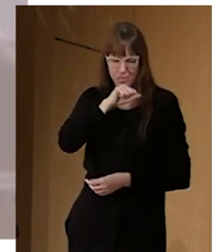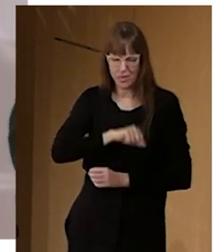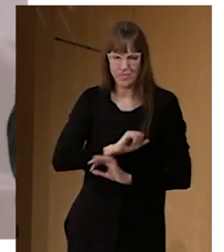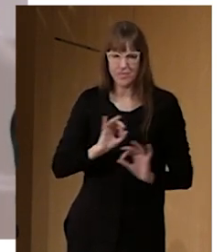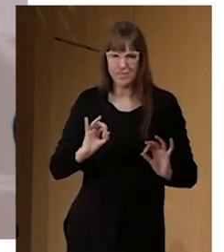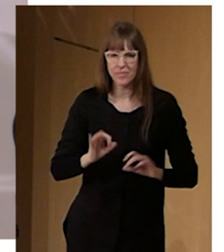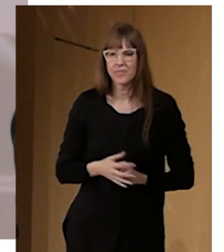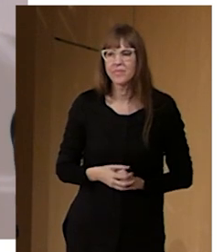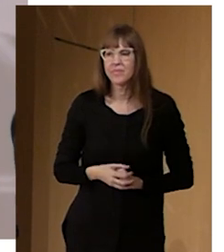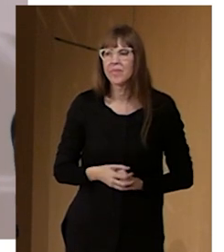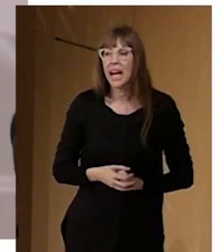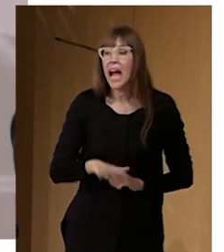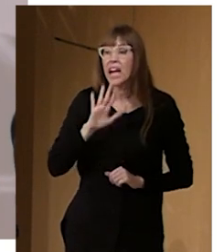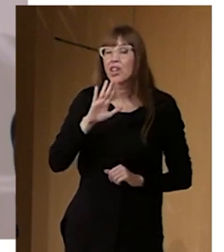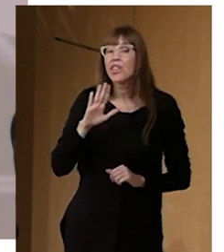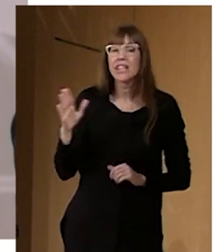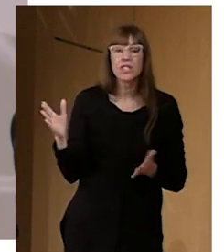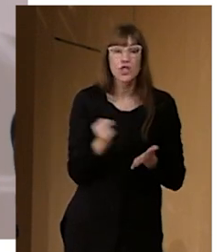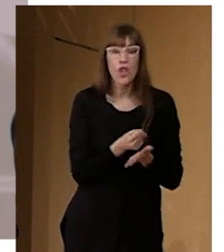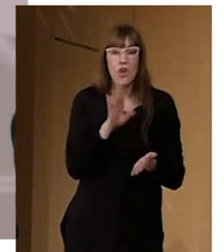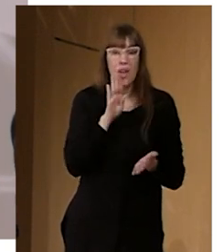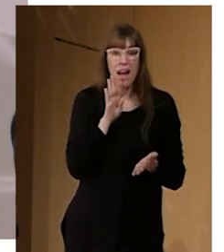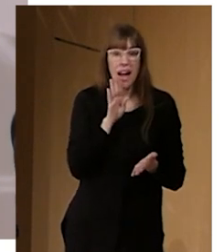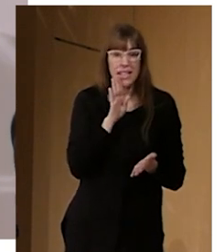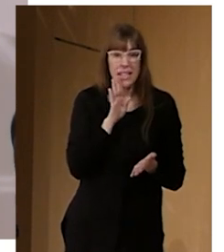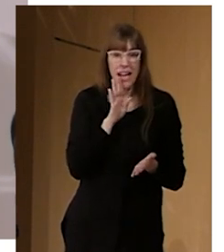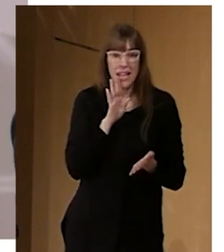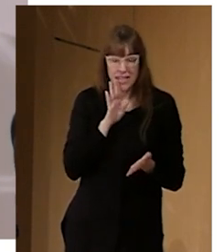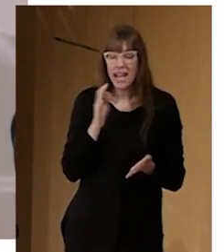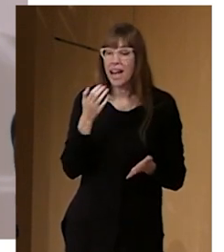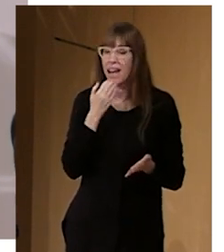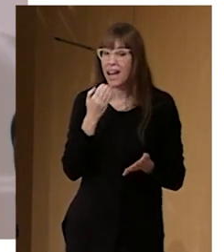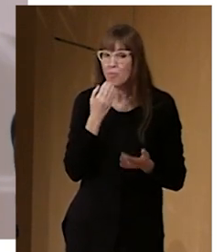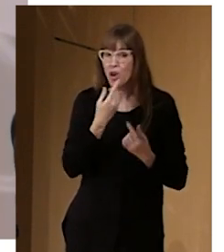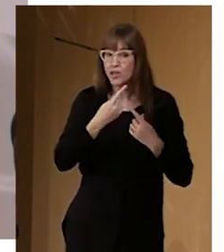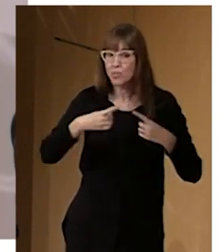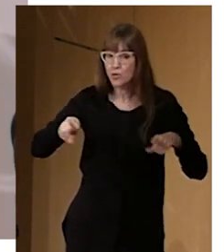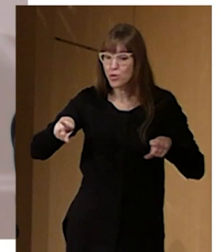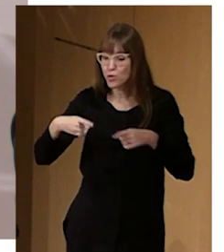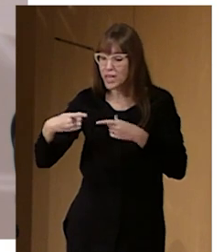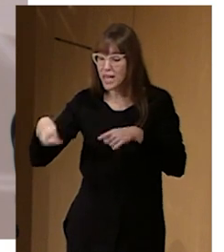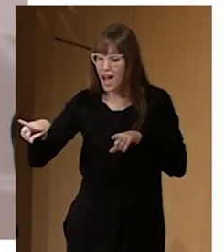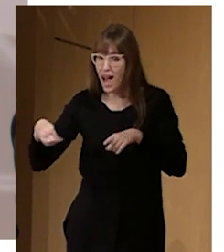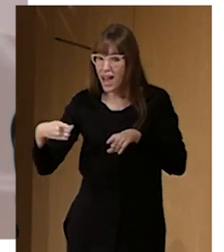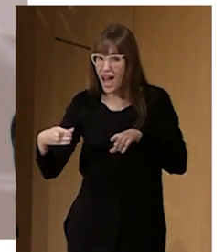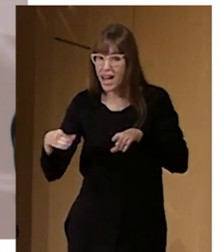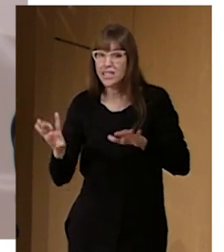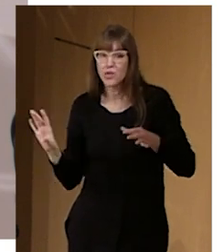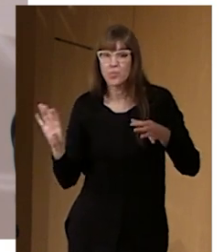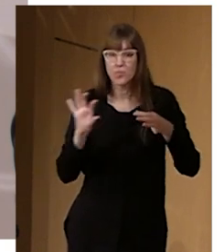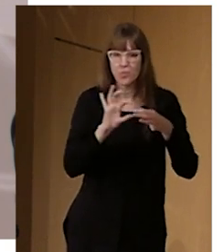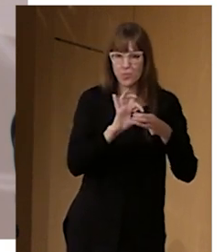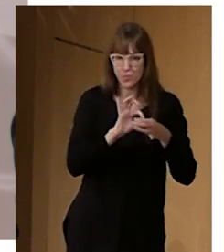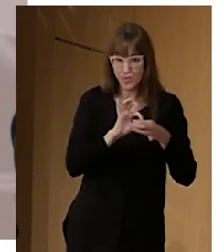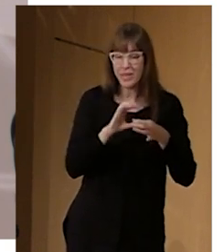pues todo esto se complementa con ejemplos musicales en esa primera parte todo esto se complementa con ejemplos musicales que la propia